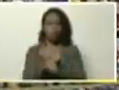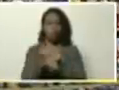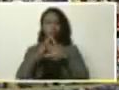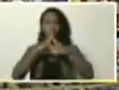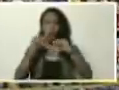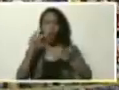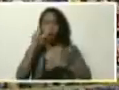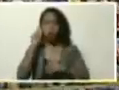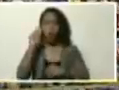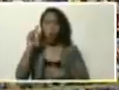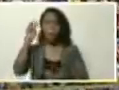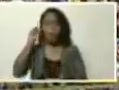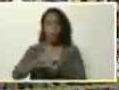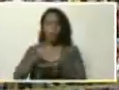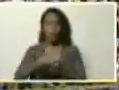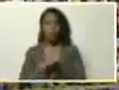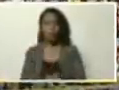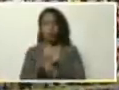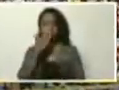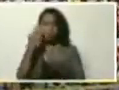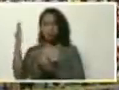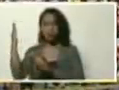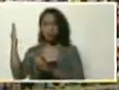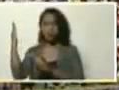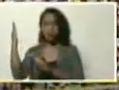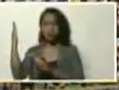todos los mirandinos.